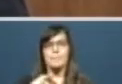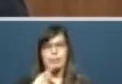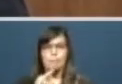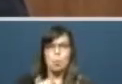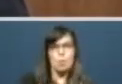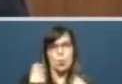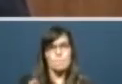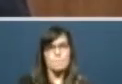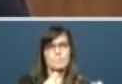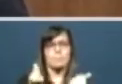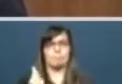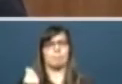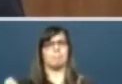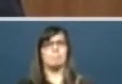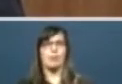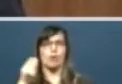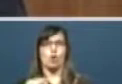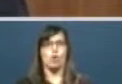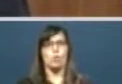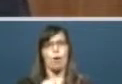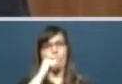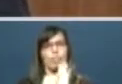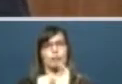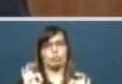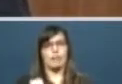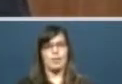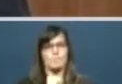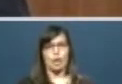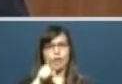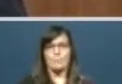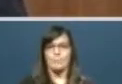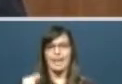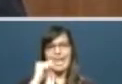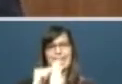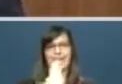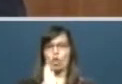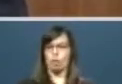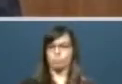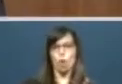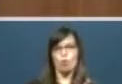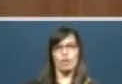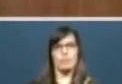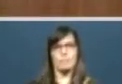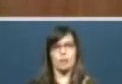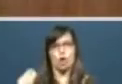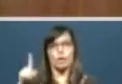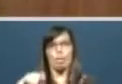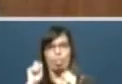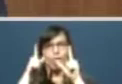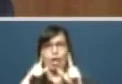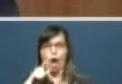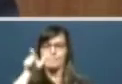cifras de empleo el de la mejora de los indicadores de confianza el del despertar del consumo interno y la inversión